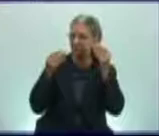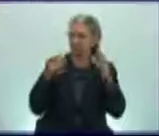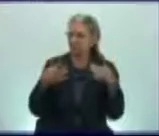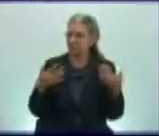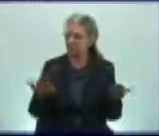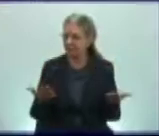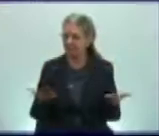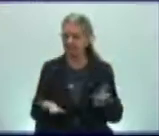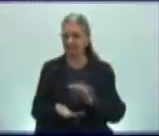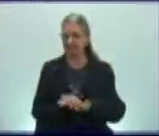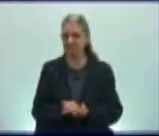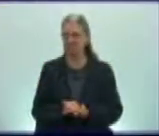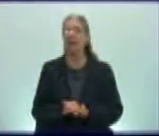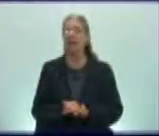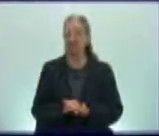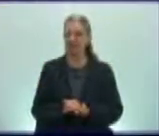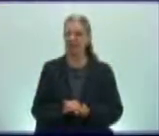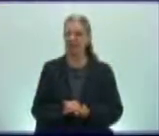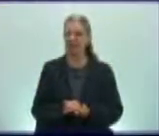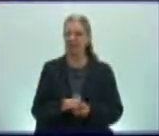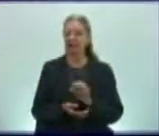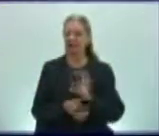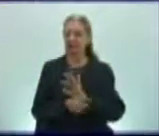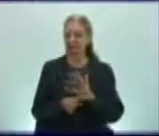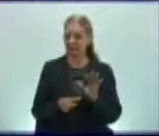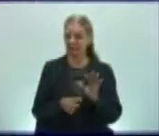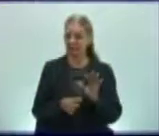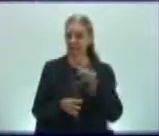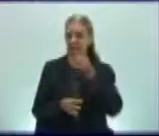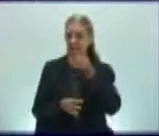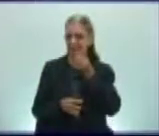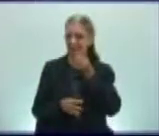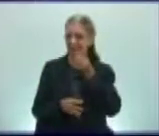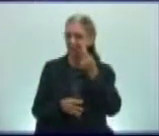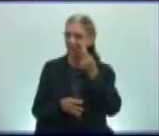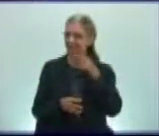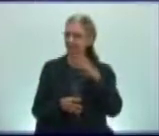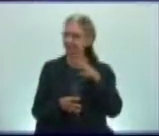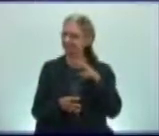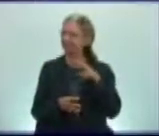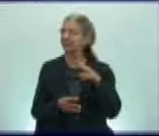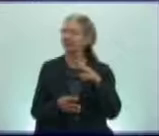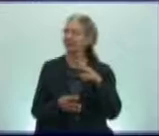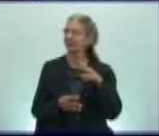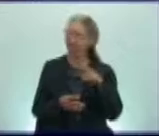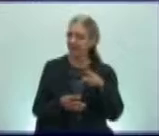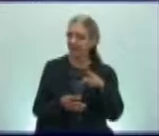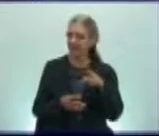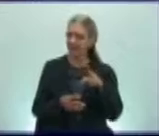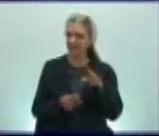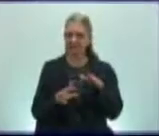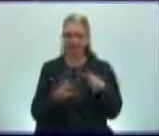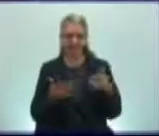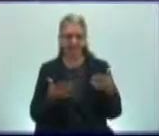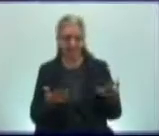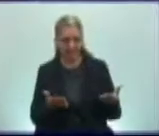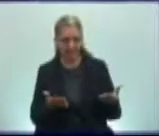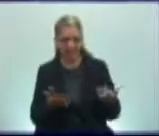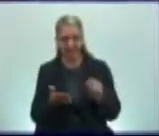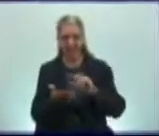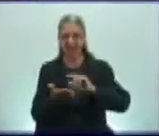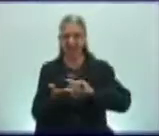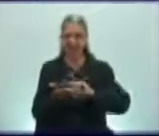situación. Seguro que muchos pueden haberse percatado que en este caso la